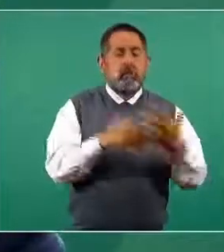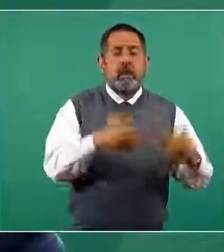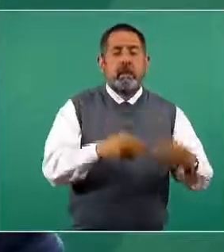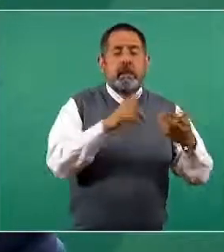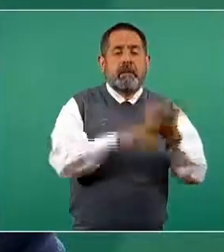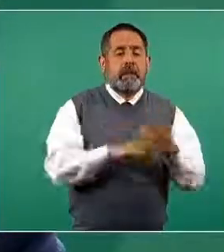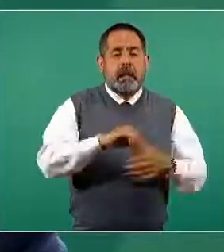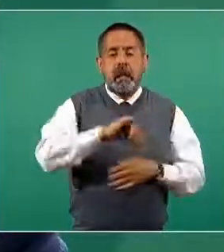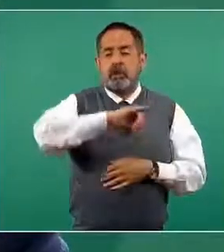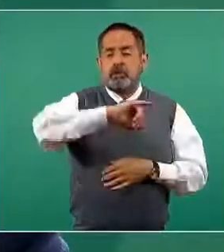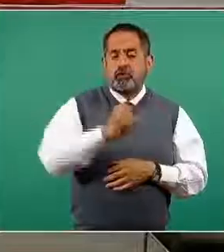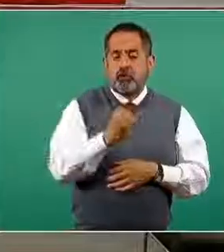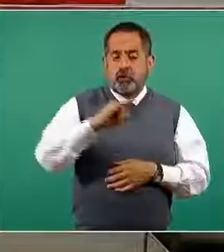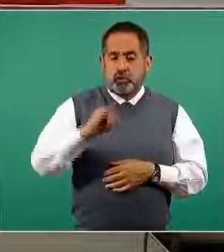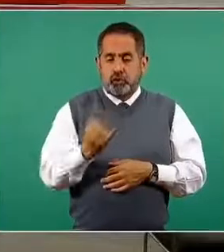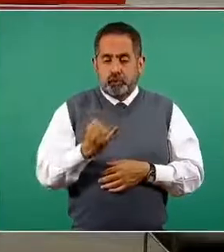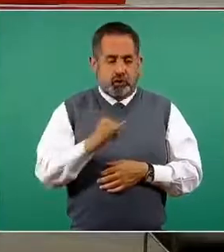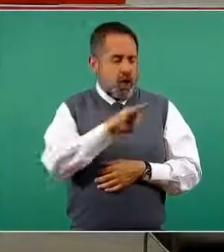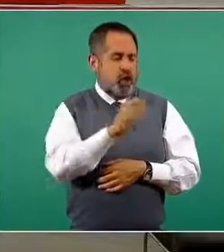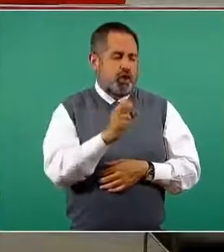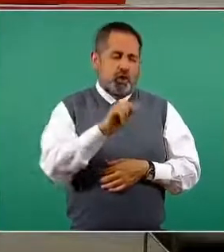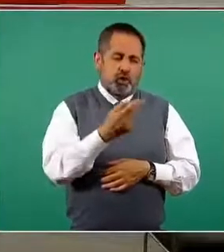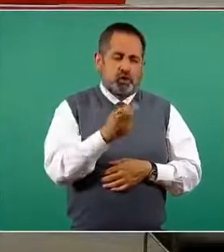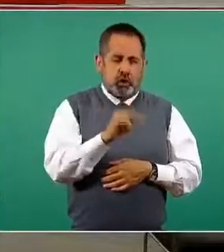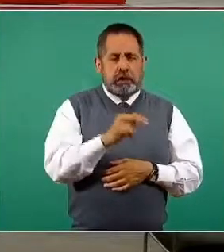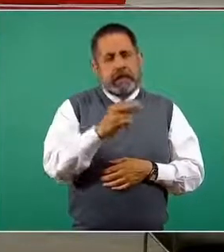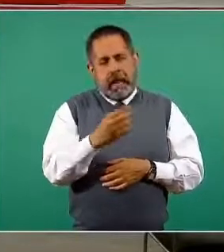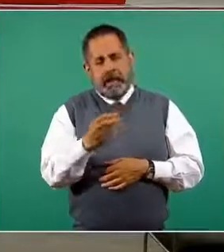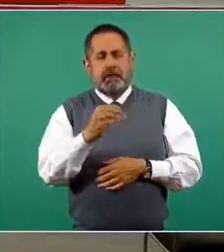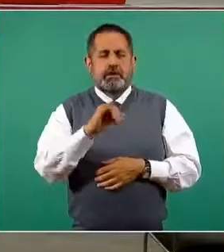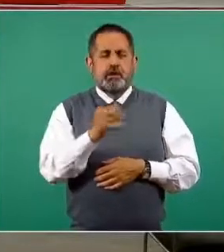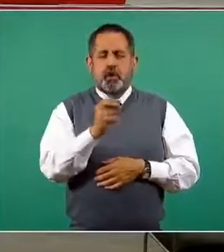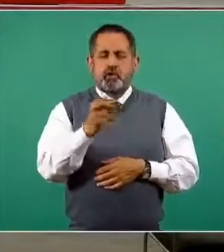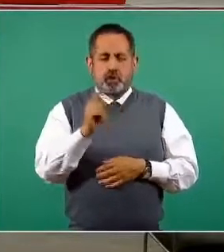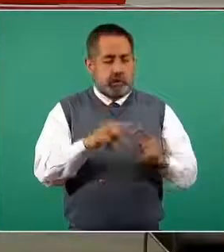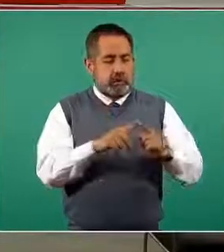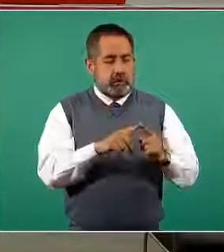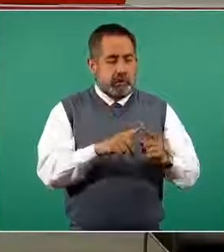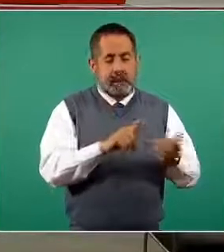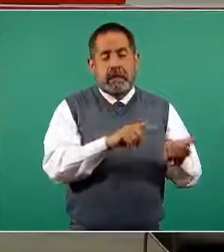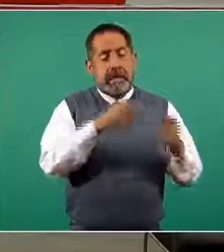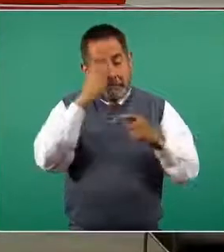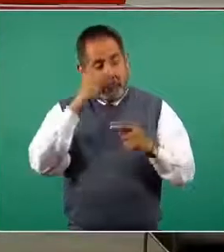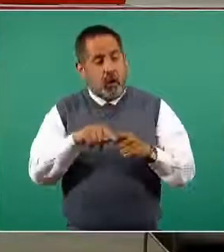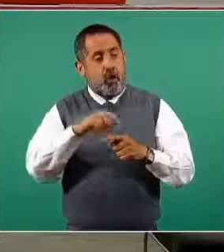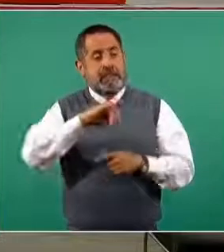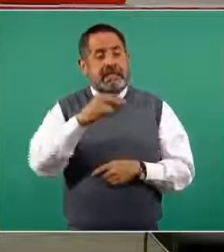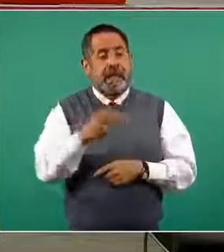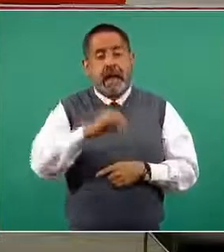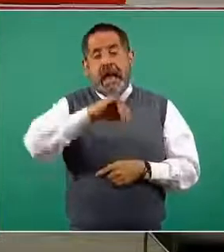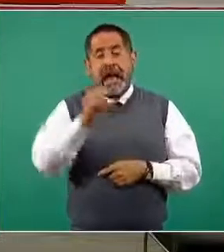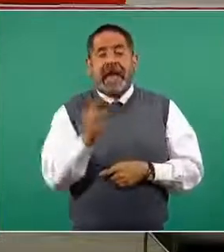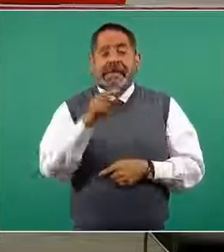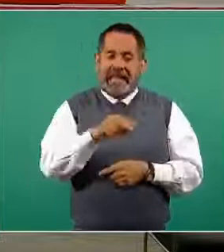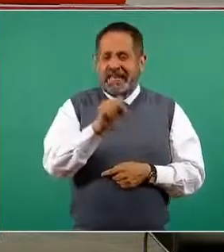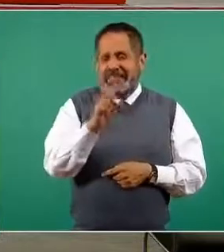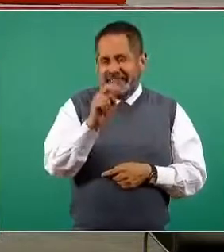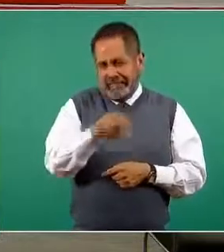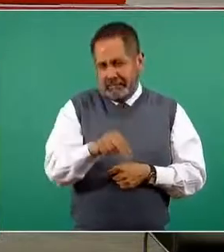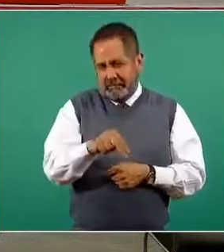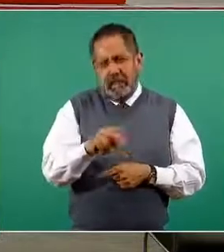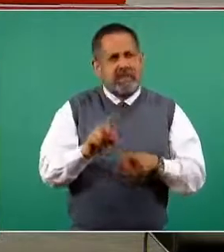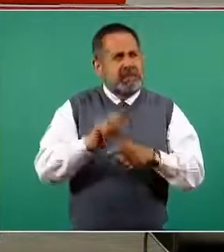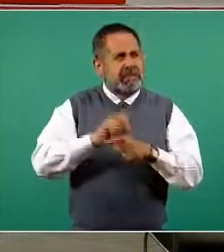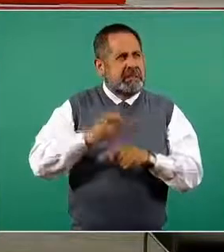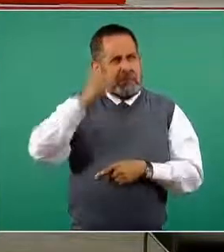empresa estadounidense Johnson & Johnson, que en México su filial se llama Janssen y es un laboratorio establecido en México desde